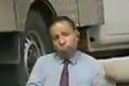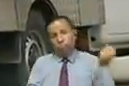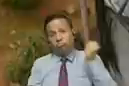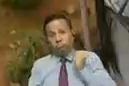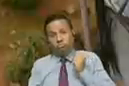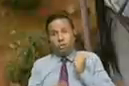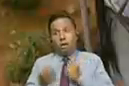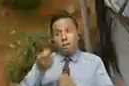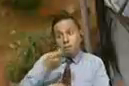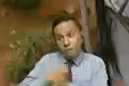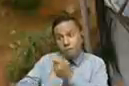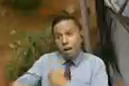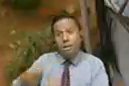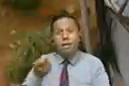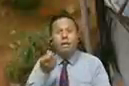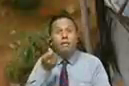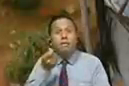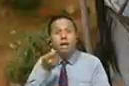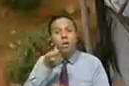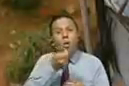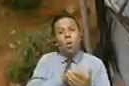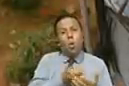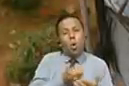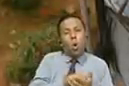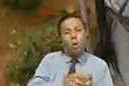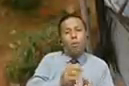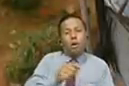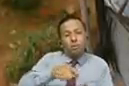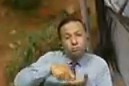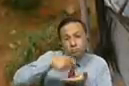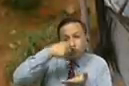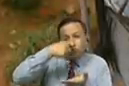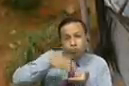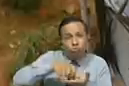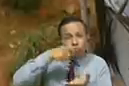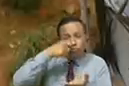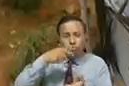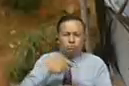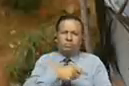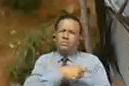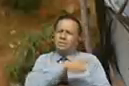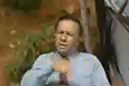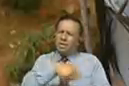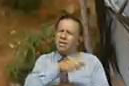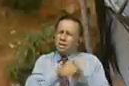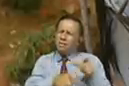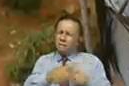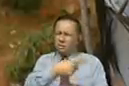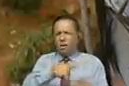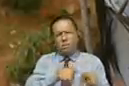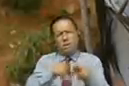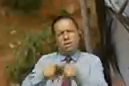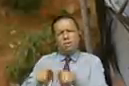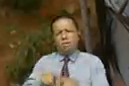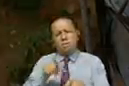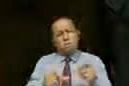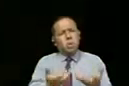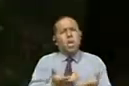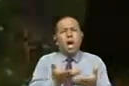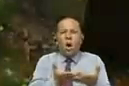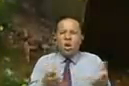droga. El man, el pelado, andaba en la chatarrera, en el basurero, en todos esos basureros se andaba recogiendo, como se llama,